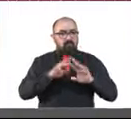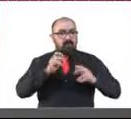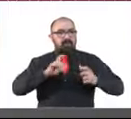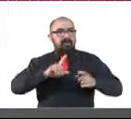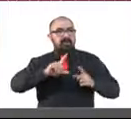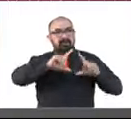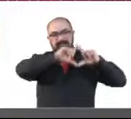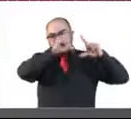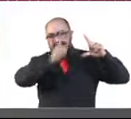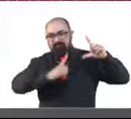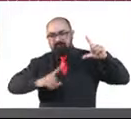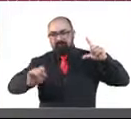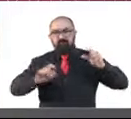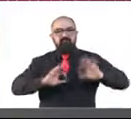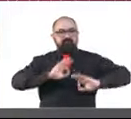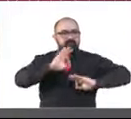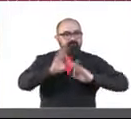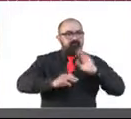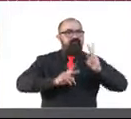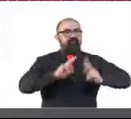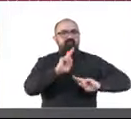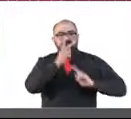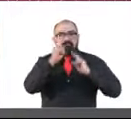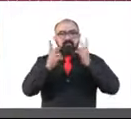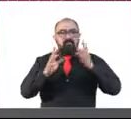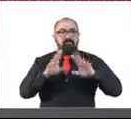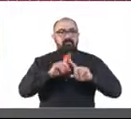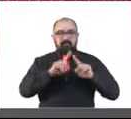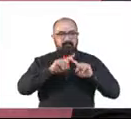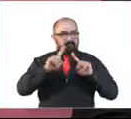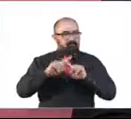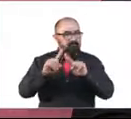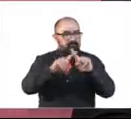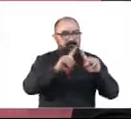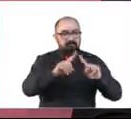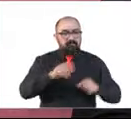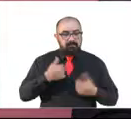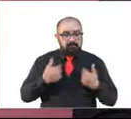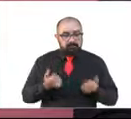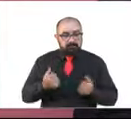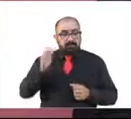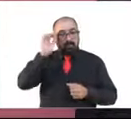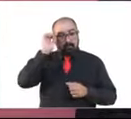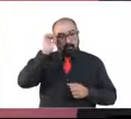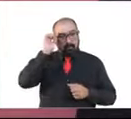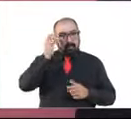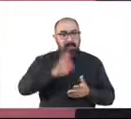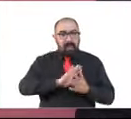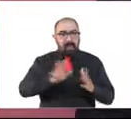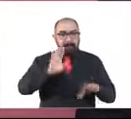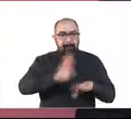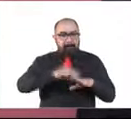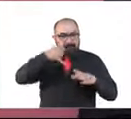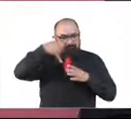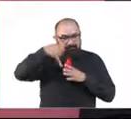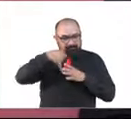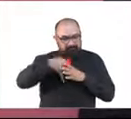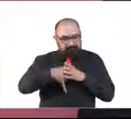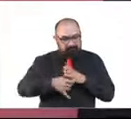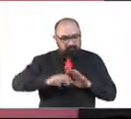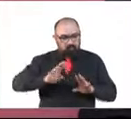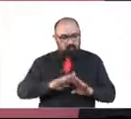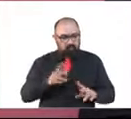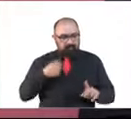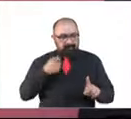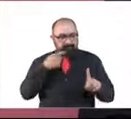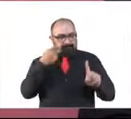nacional, producción para el bienestar, etcétera. Y pensando en la profundización de la transformación, pues a mí me encantaría ver